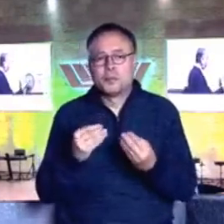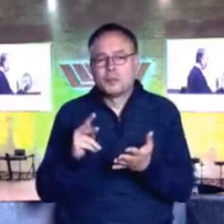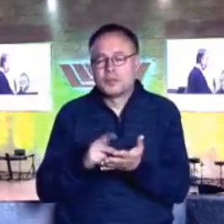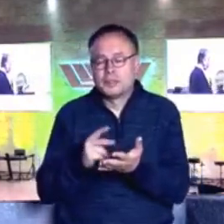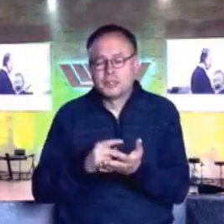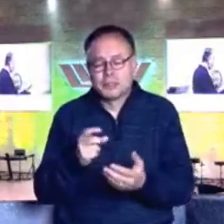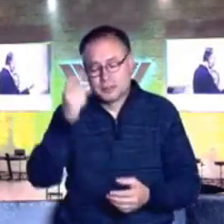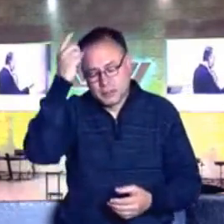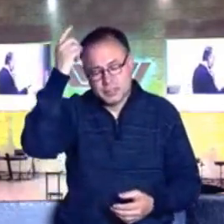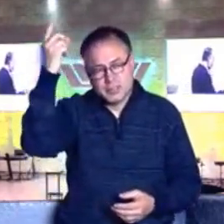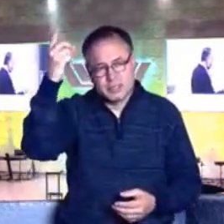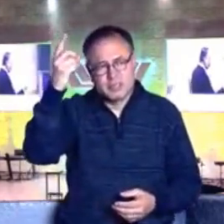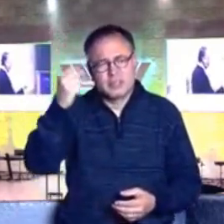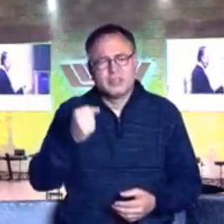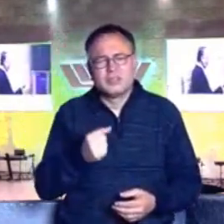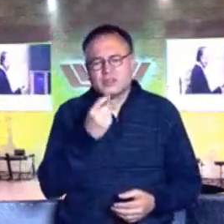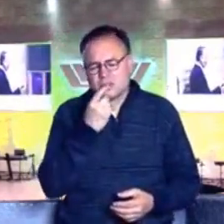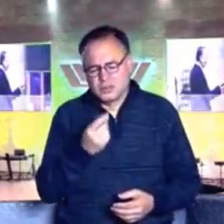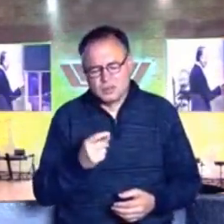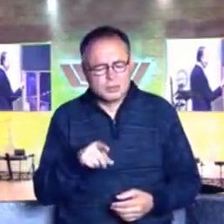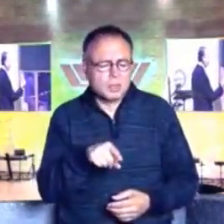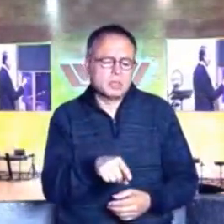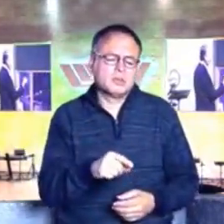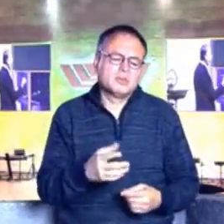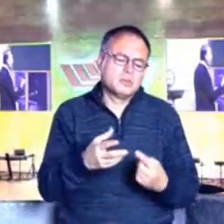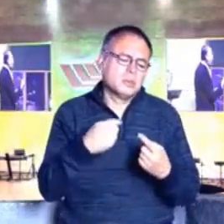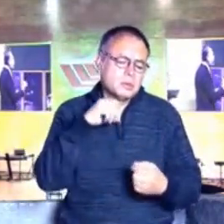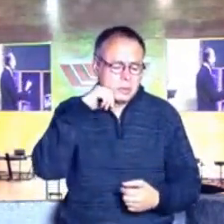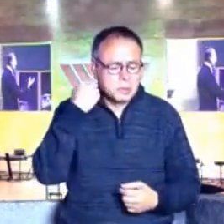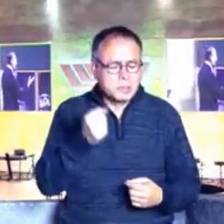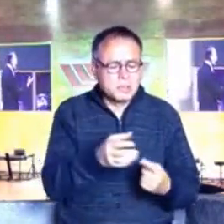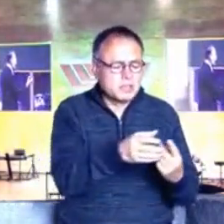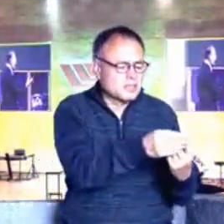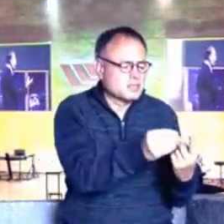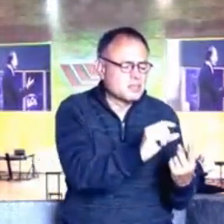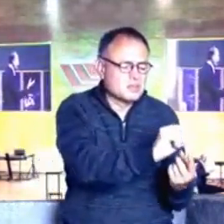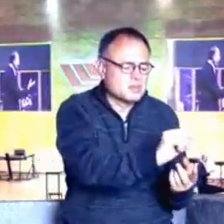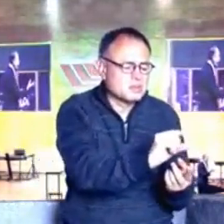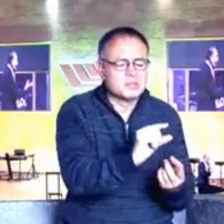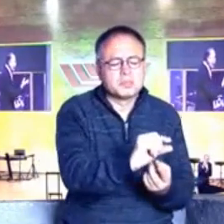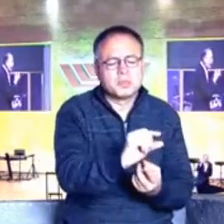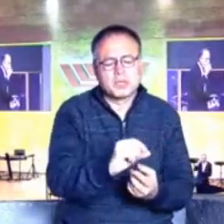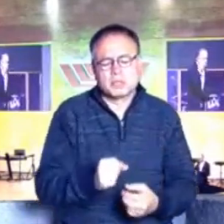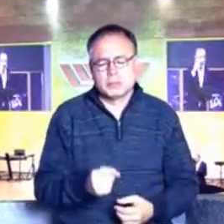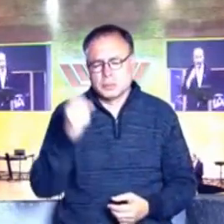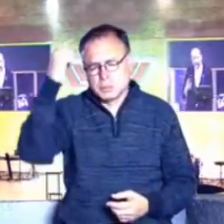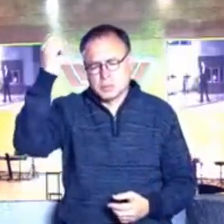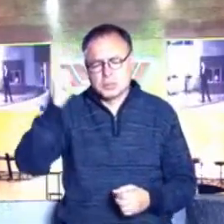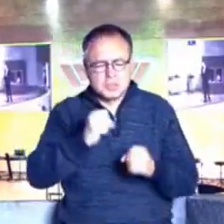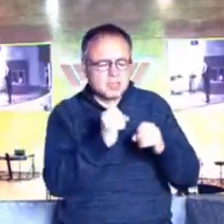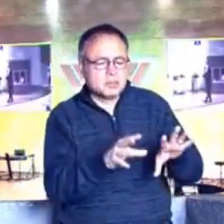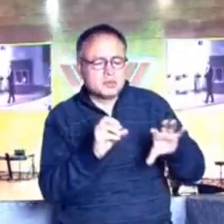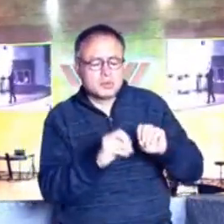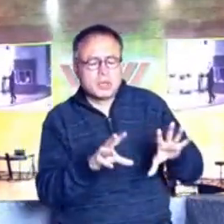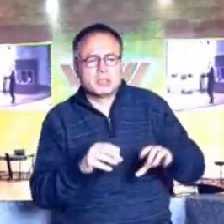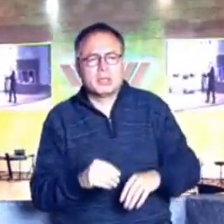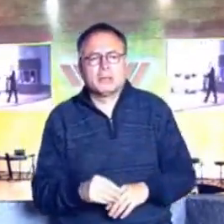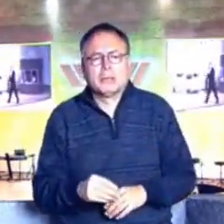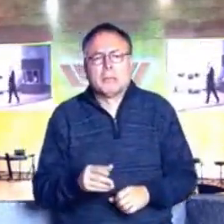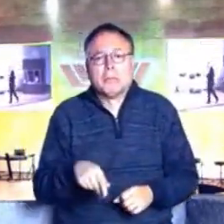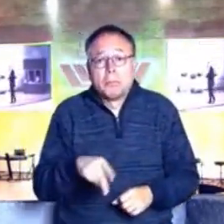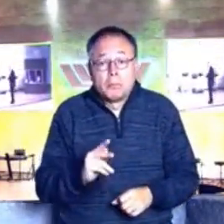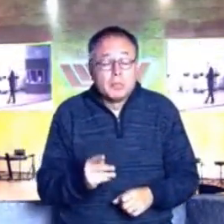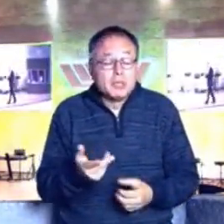aferramos a algo pequeño y Dios te dice suéltalo y tú dices Y qué va a pasar con lo que estoy